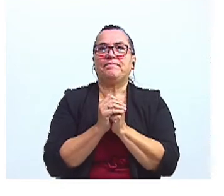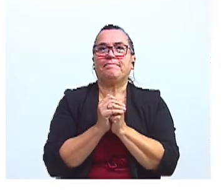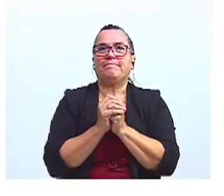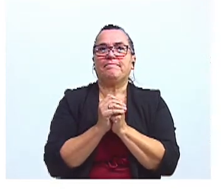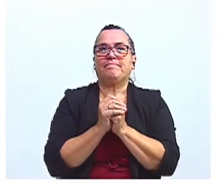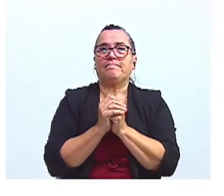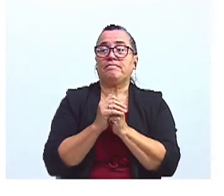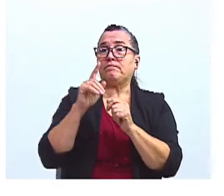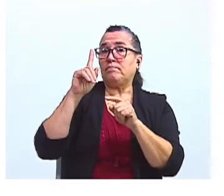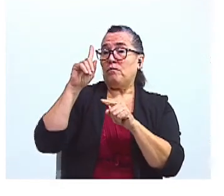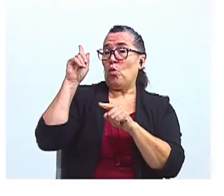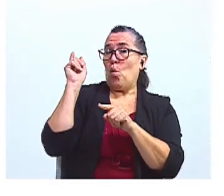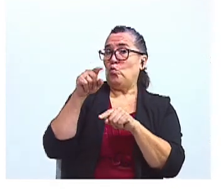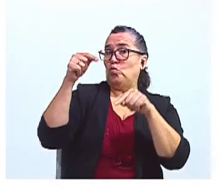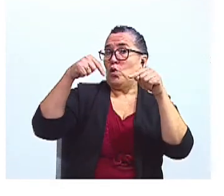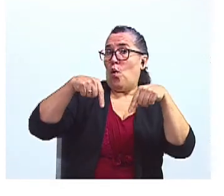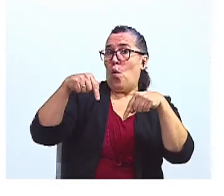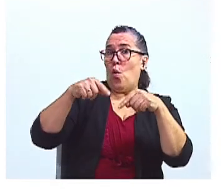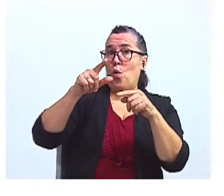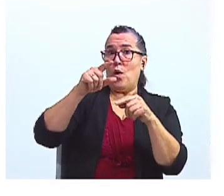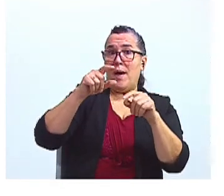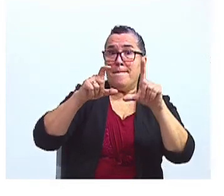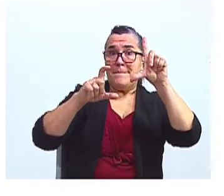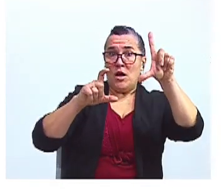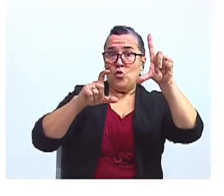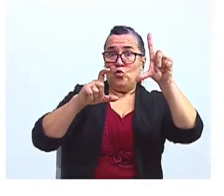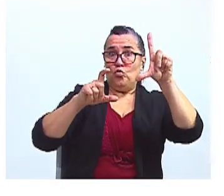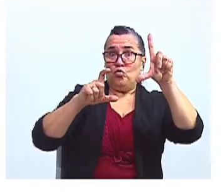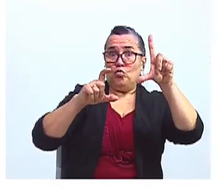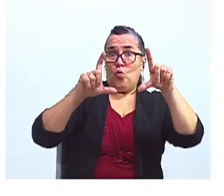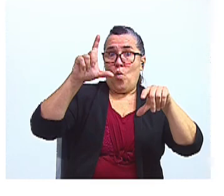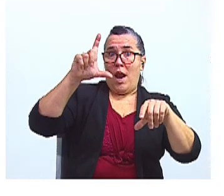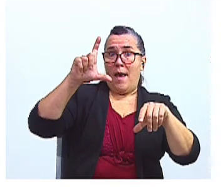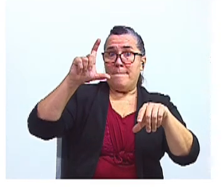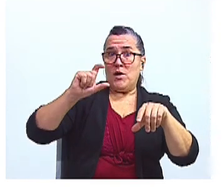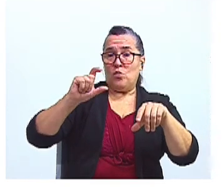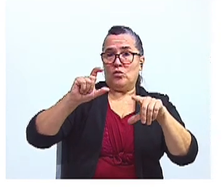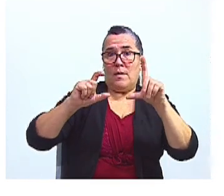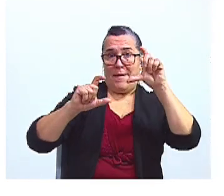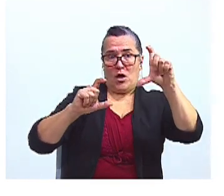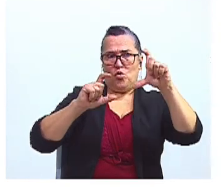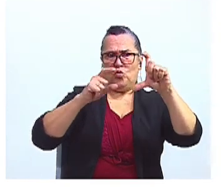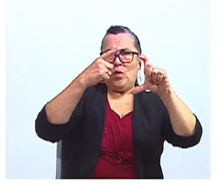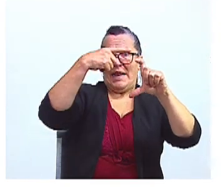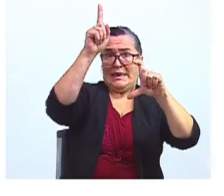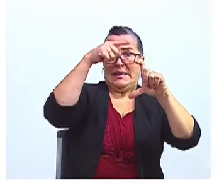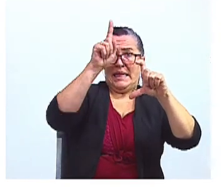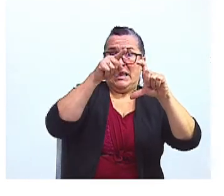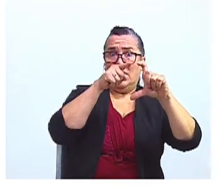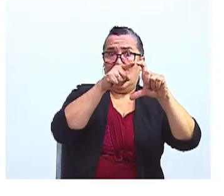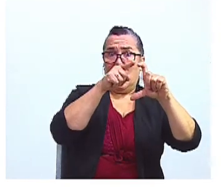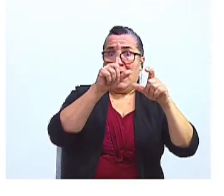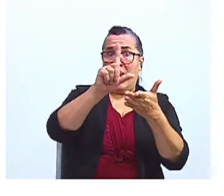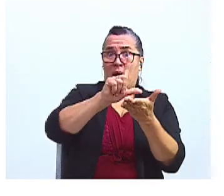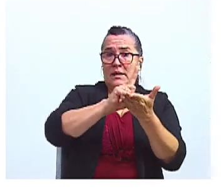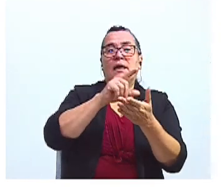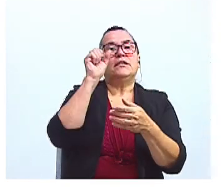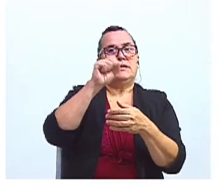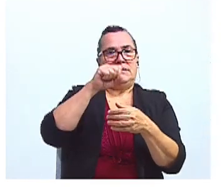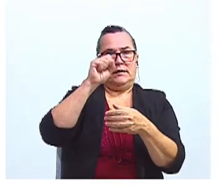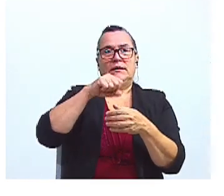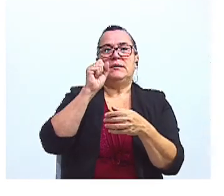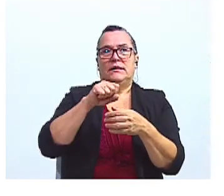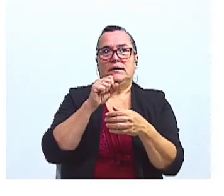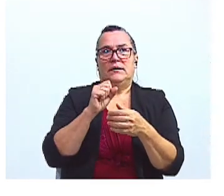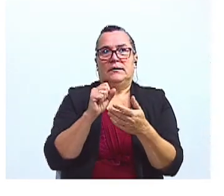La consulta de hoy, las letras mayúsculas se tildan. Pues claro, deben tildarse si les